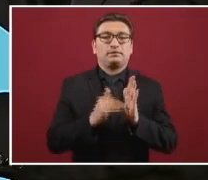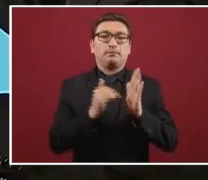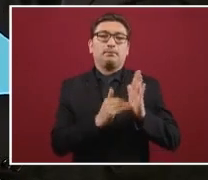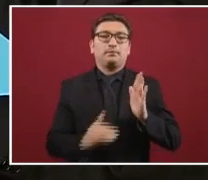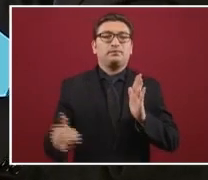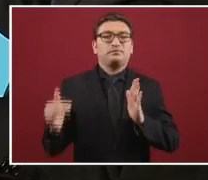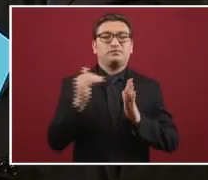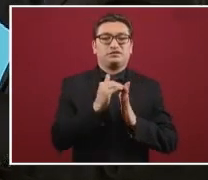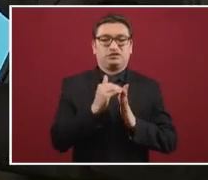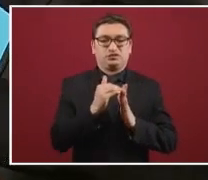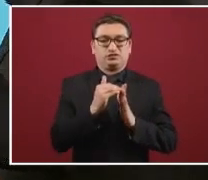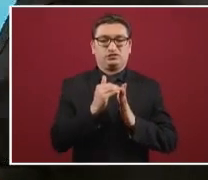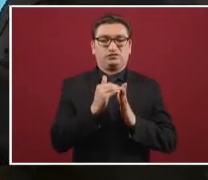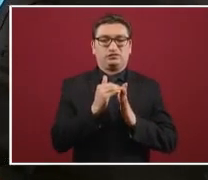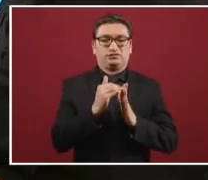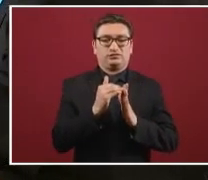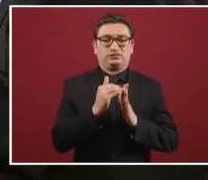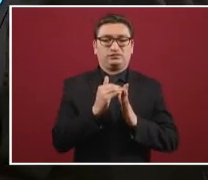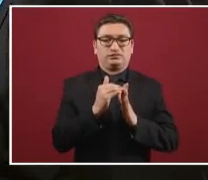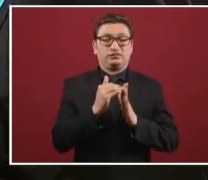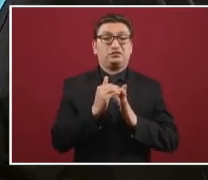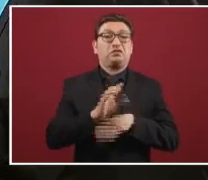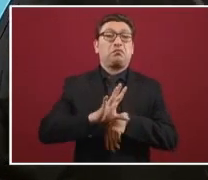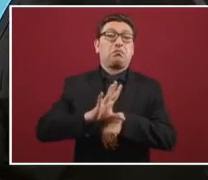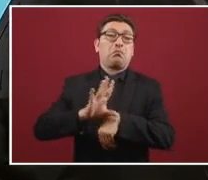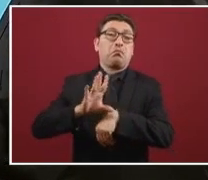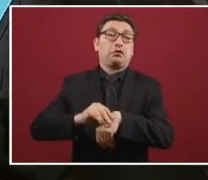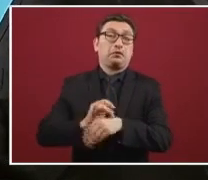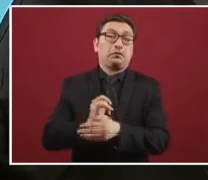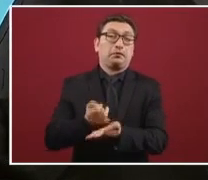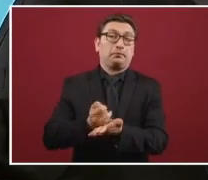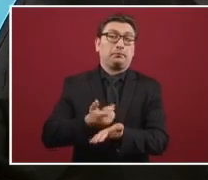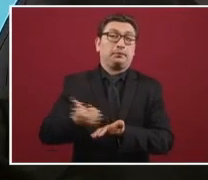$400,000 millones de condonación